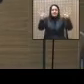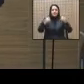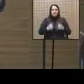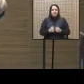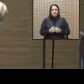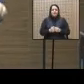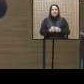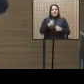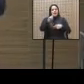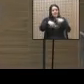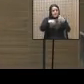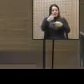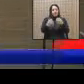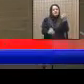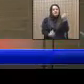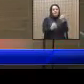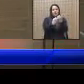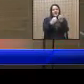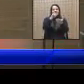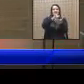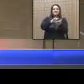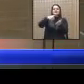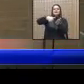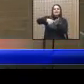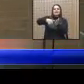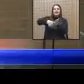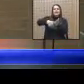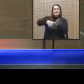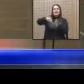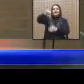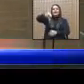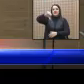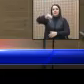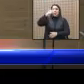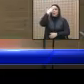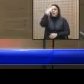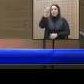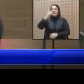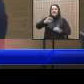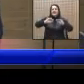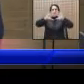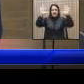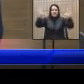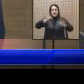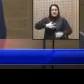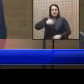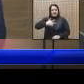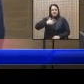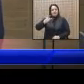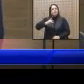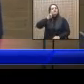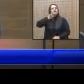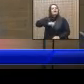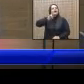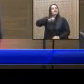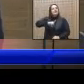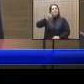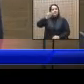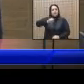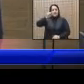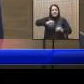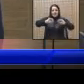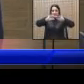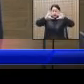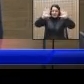y los que vamos a apoyar este dictamen negativo, porque claramente nos sentimos engañados, porque